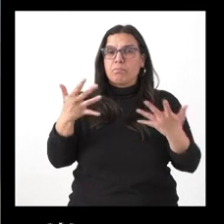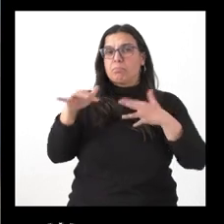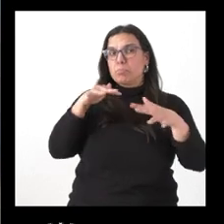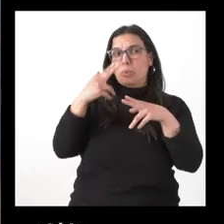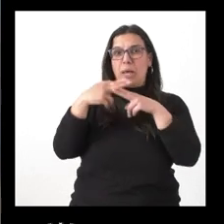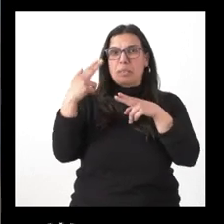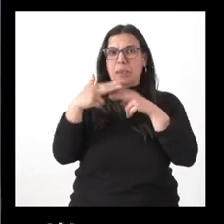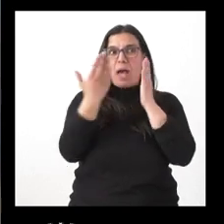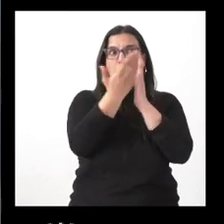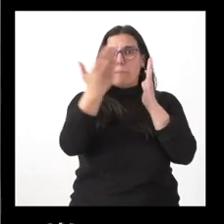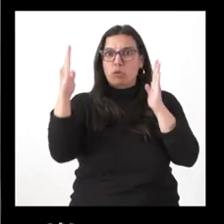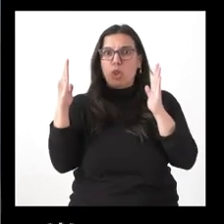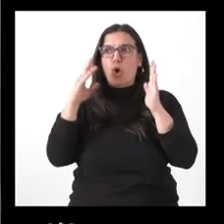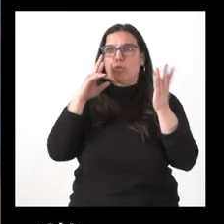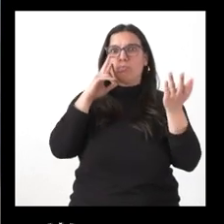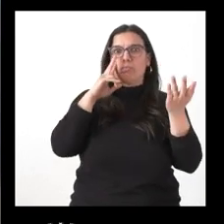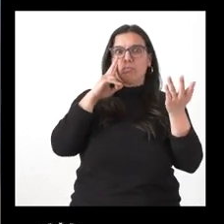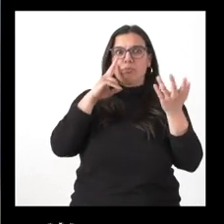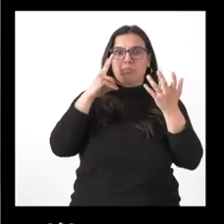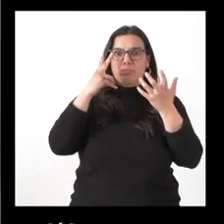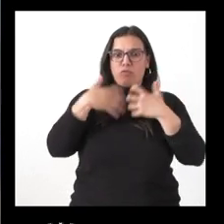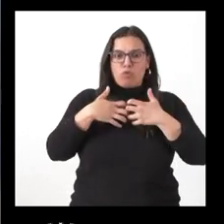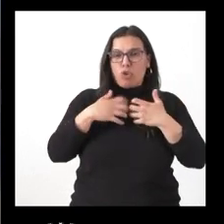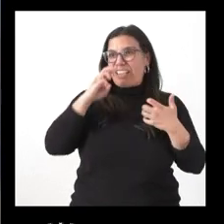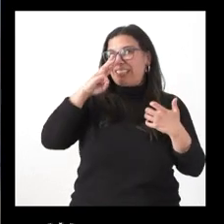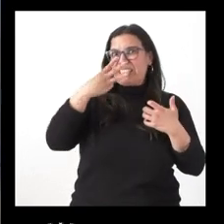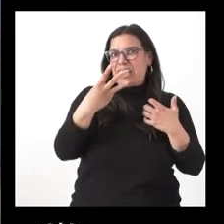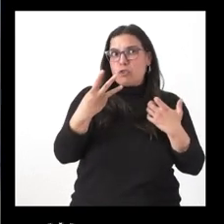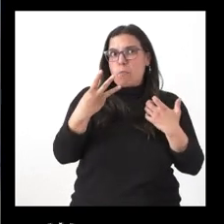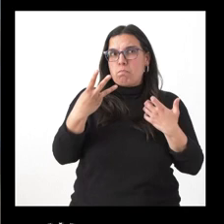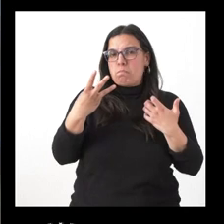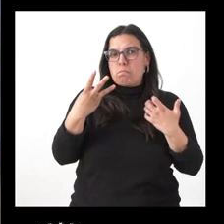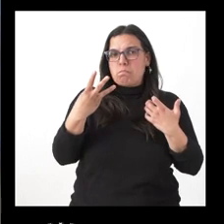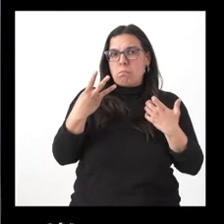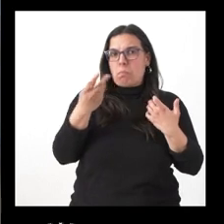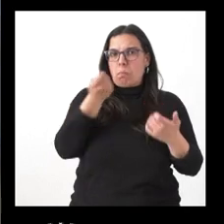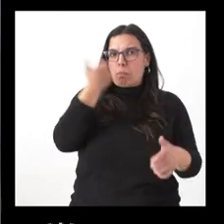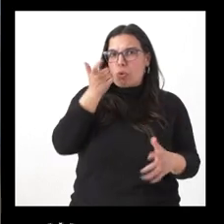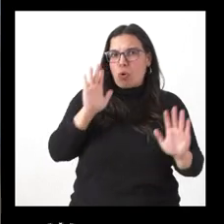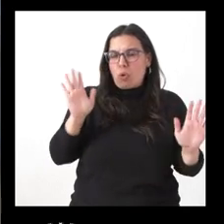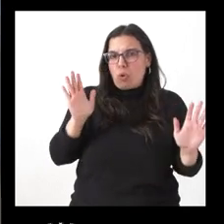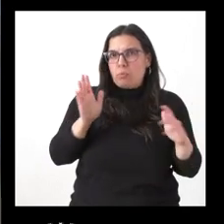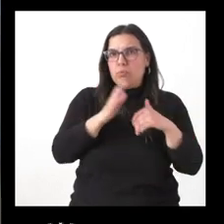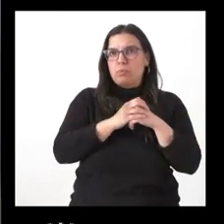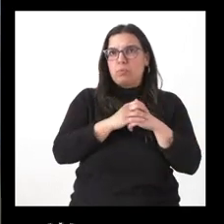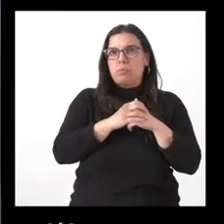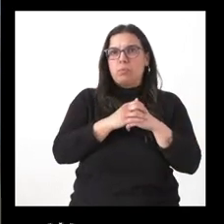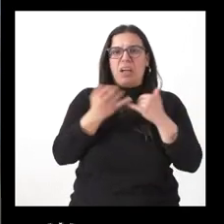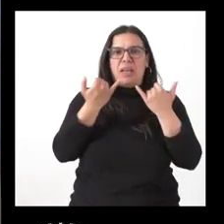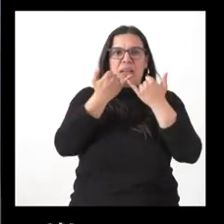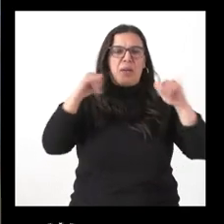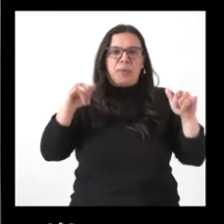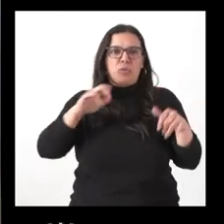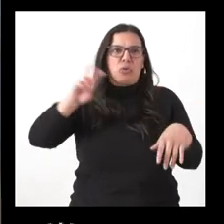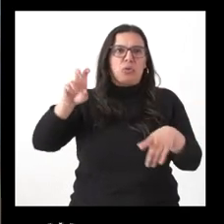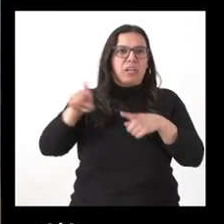expositiva como seística desde hace casi tres años que se inauguró eventos de otras